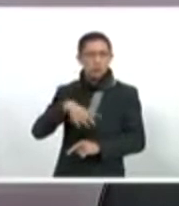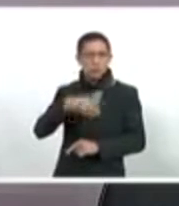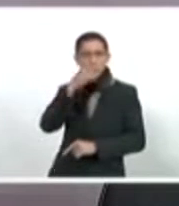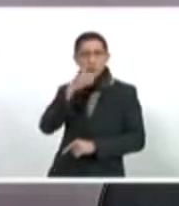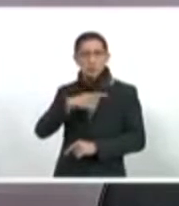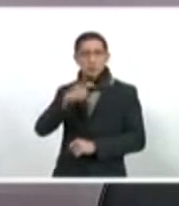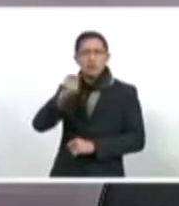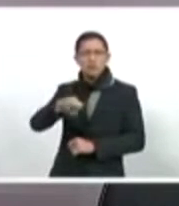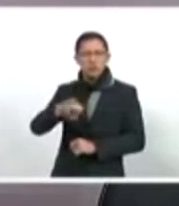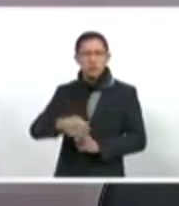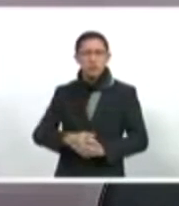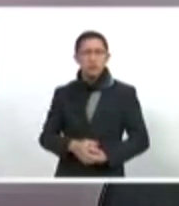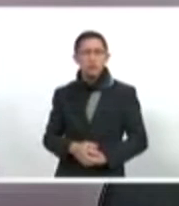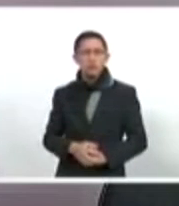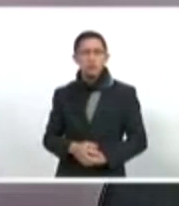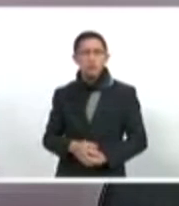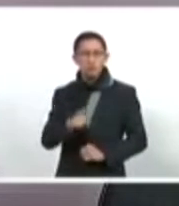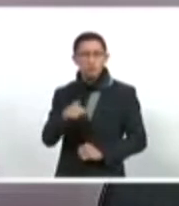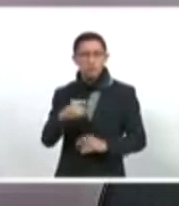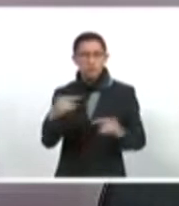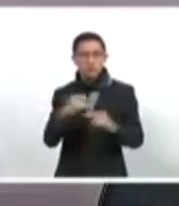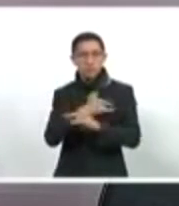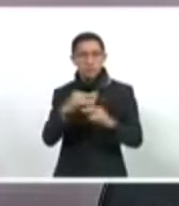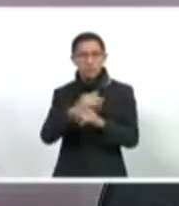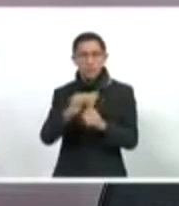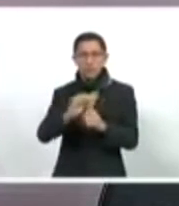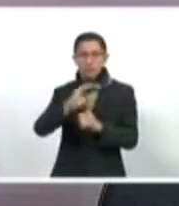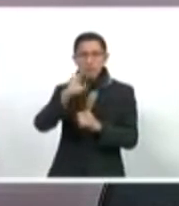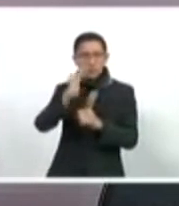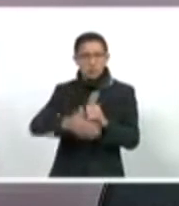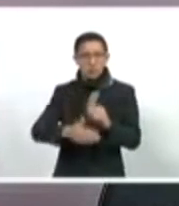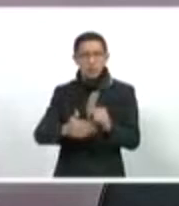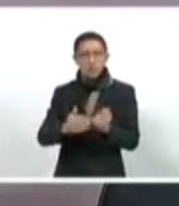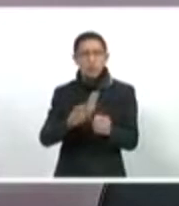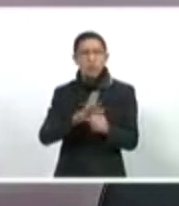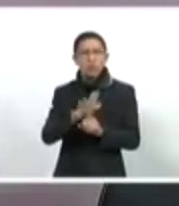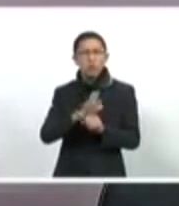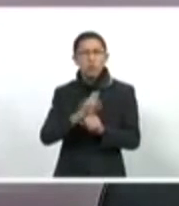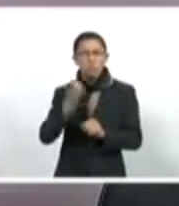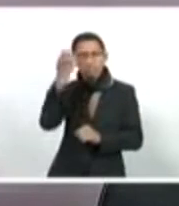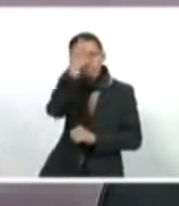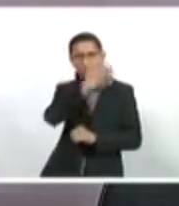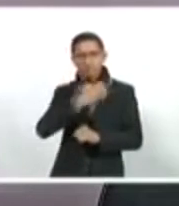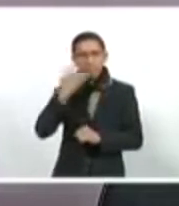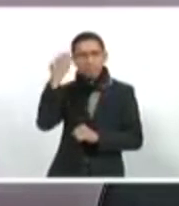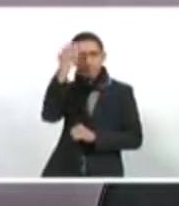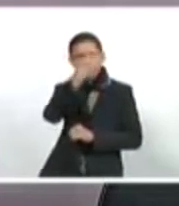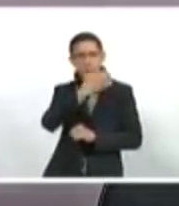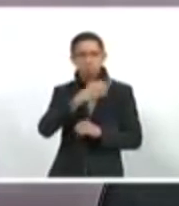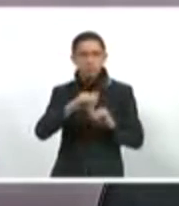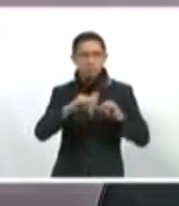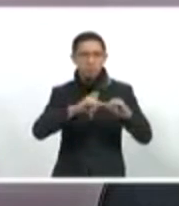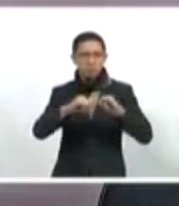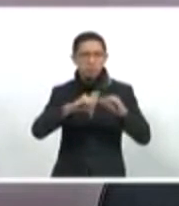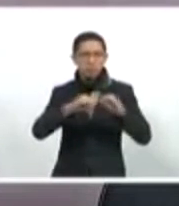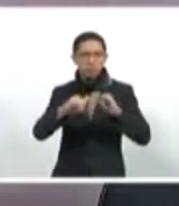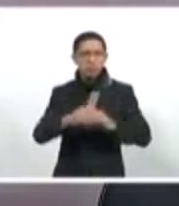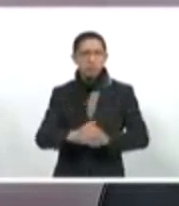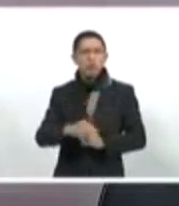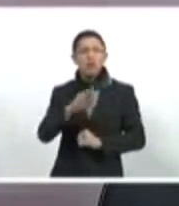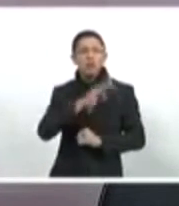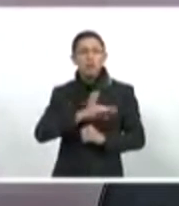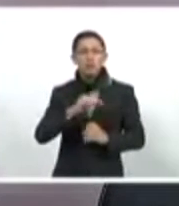informado que se han concluido ya los estudios del suelo para poder darle una